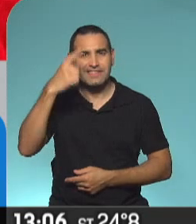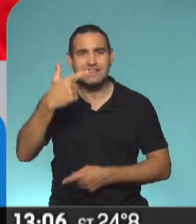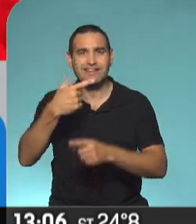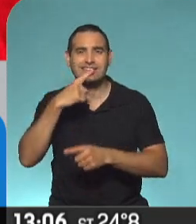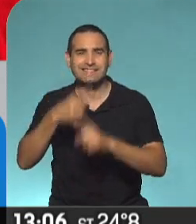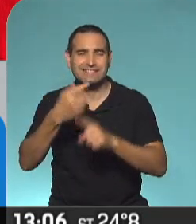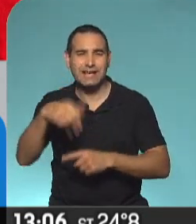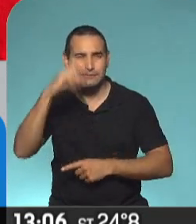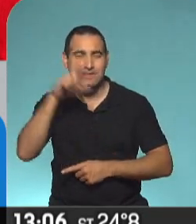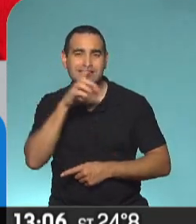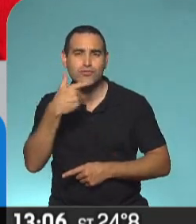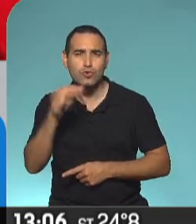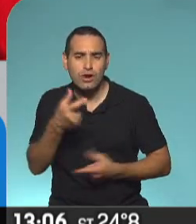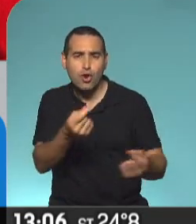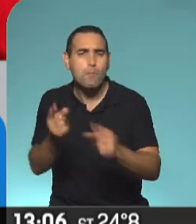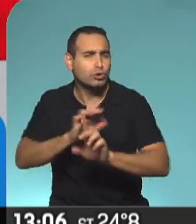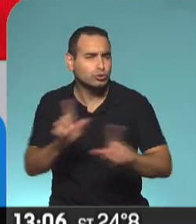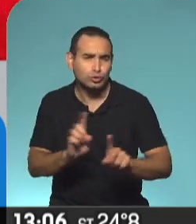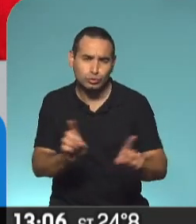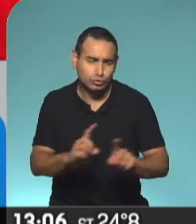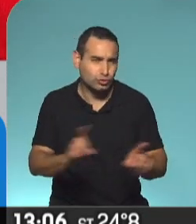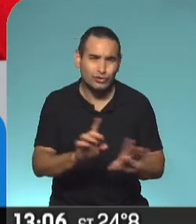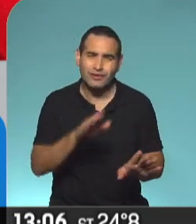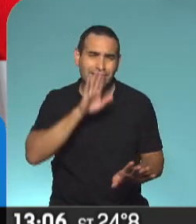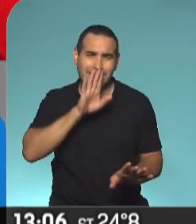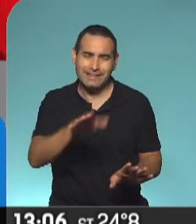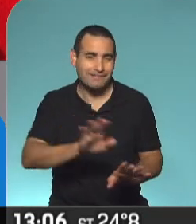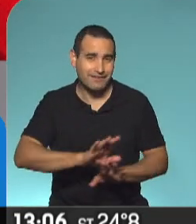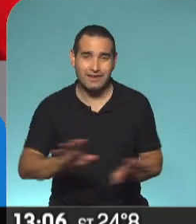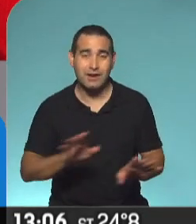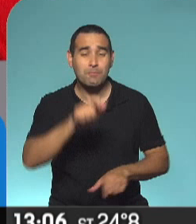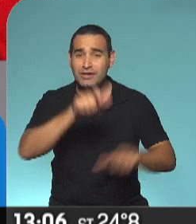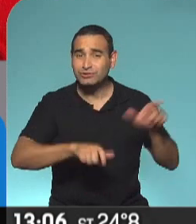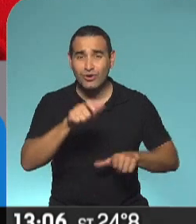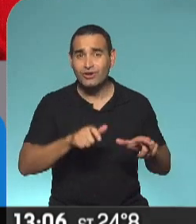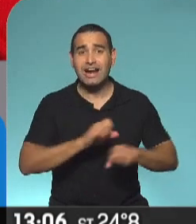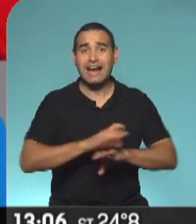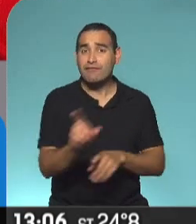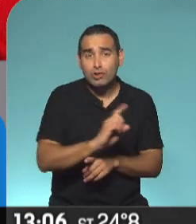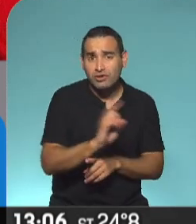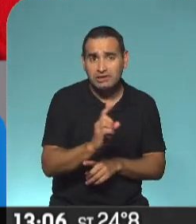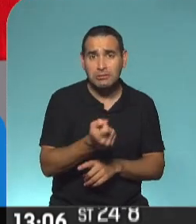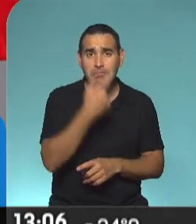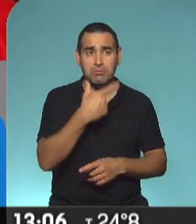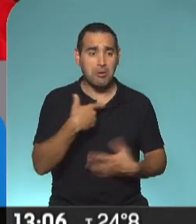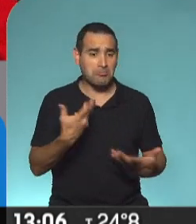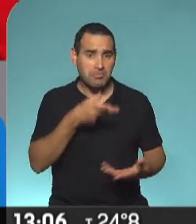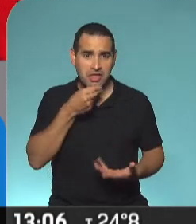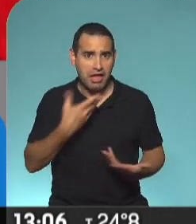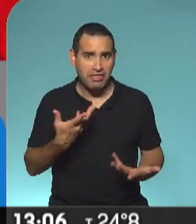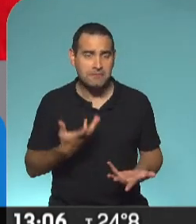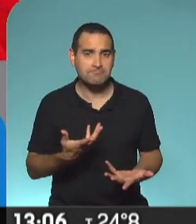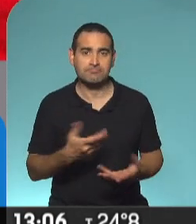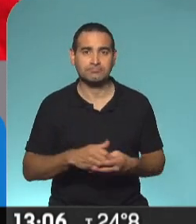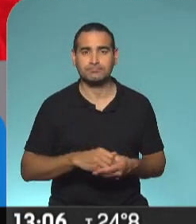dexametasona porque no es un preventivo y no tiene nada que hacer en los pacientes leves o moderados que no requieren oxígeno